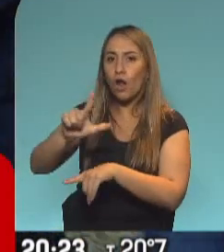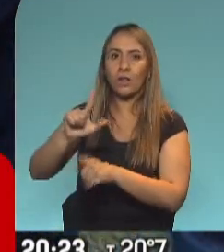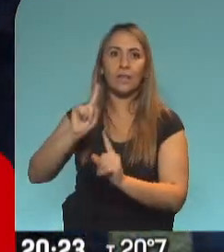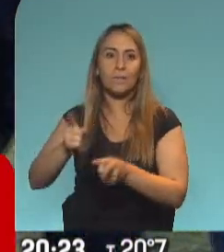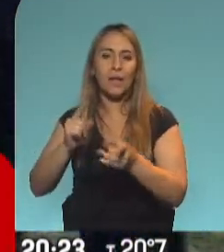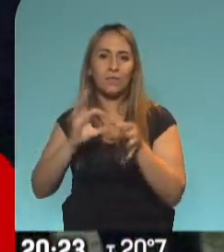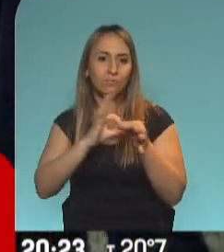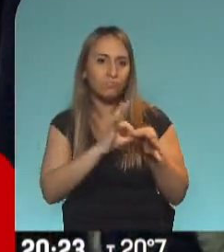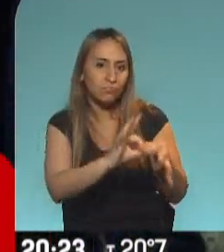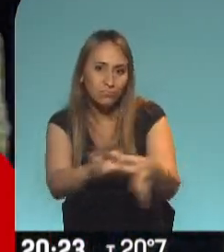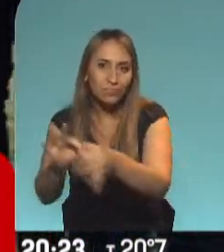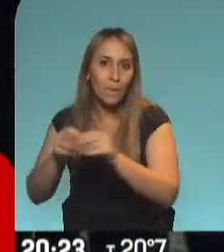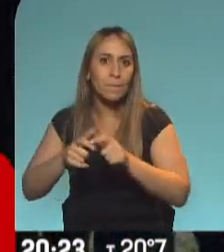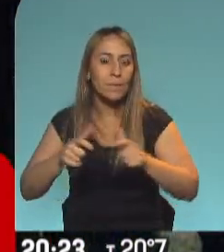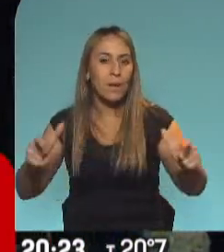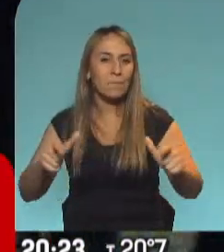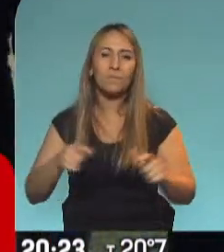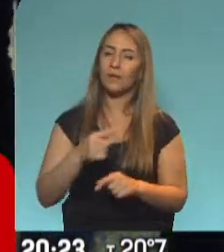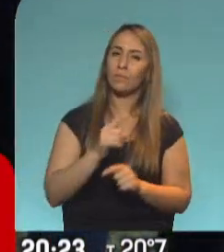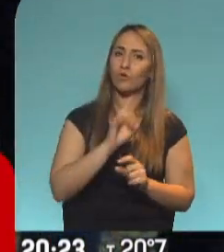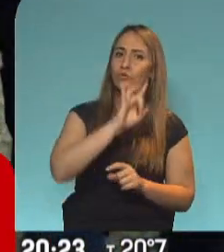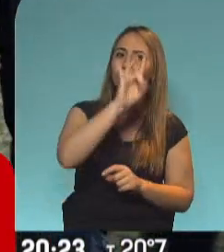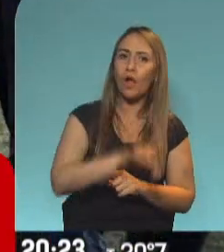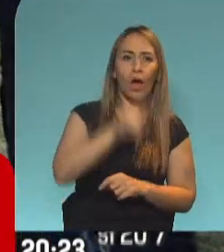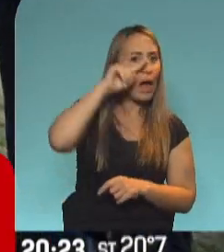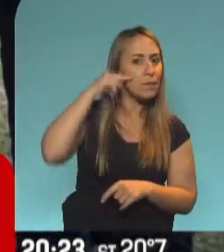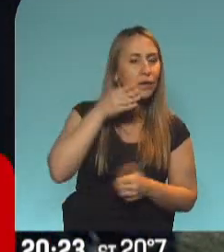y que no sea solamente Alberto Fernández el que es parte de esos actos.